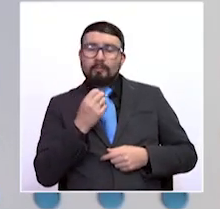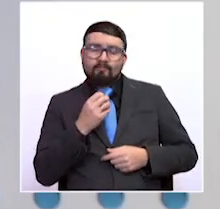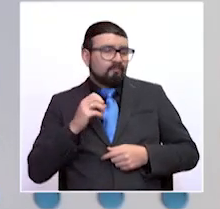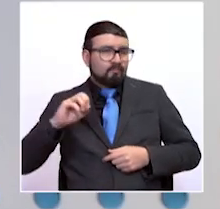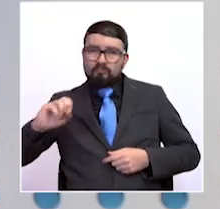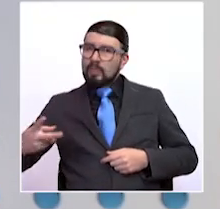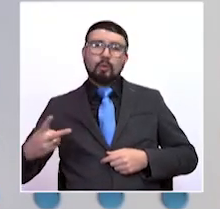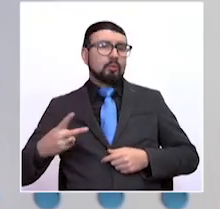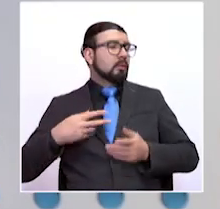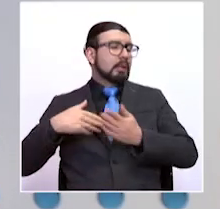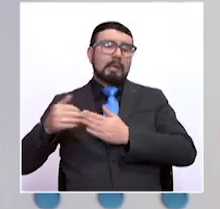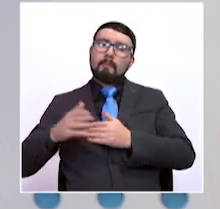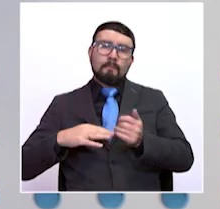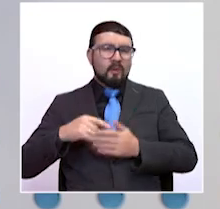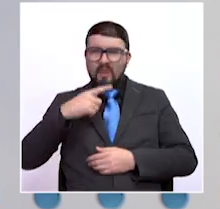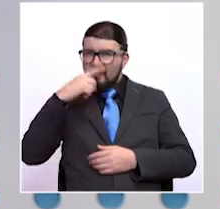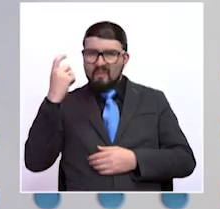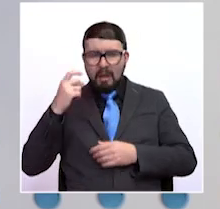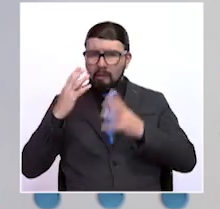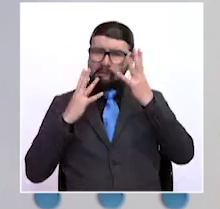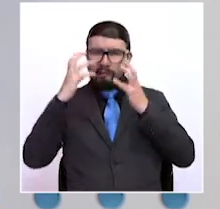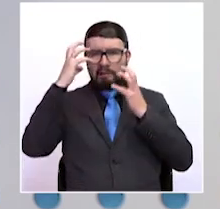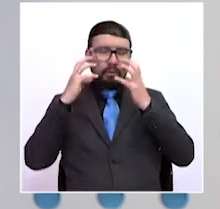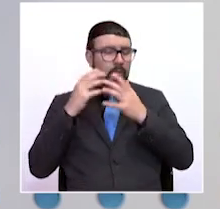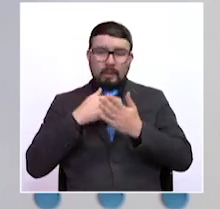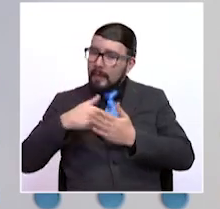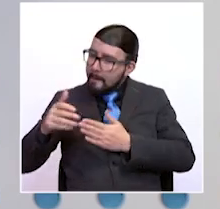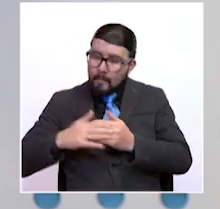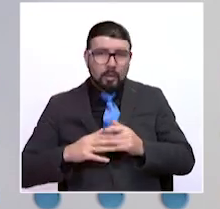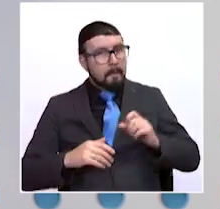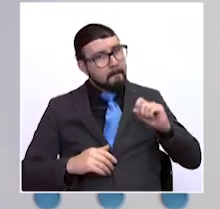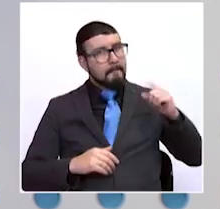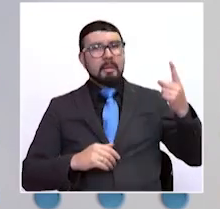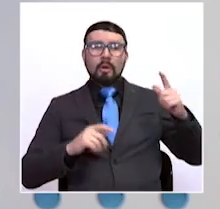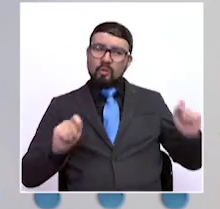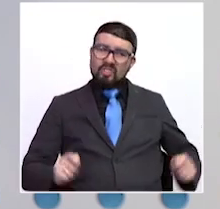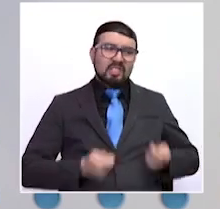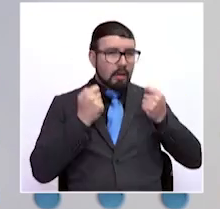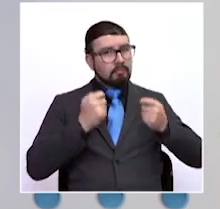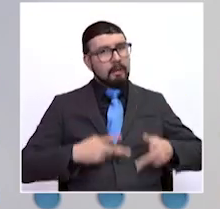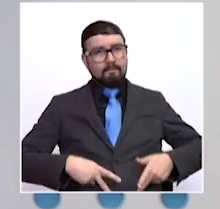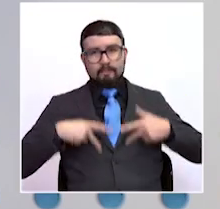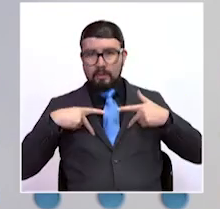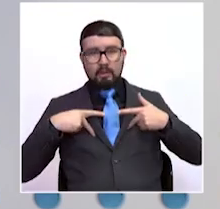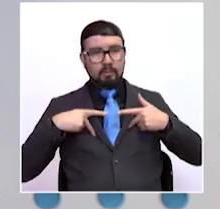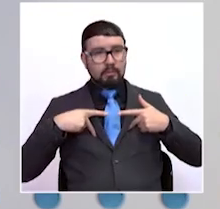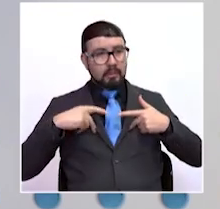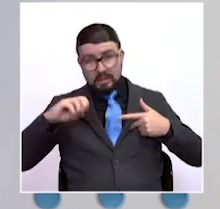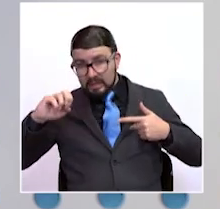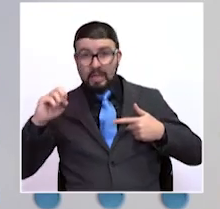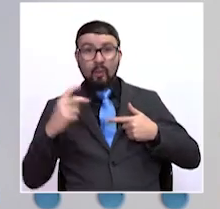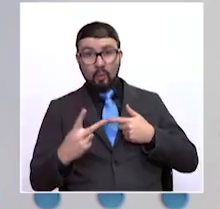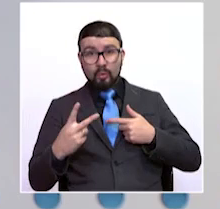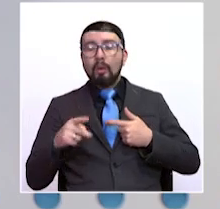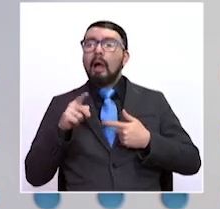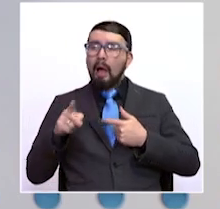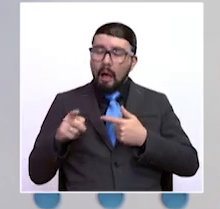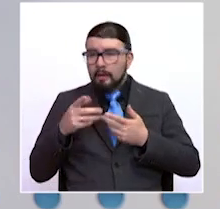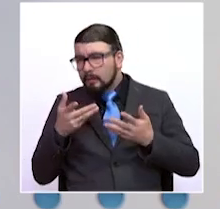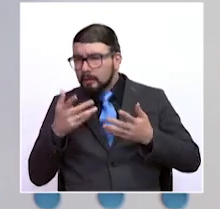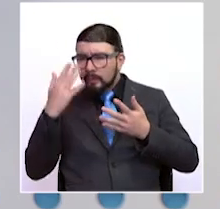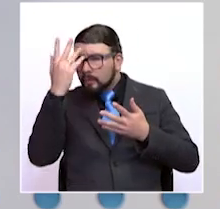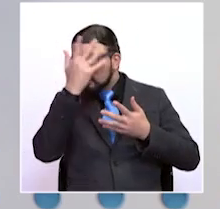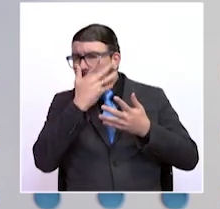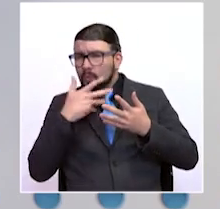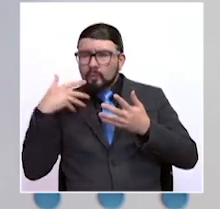segundo plano primeramente. Cuando nosotros ya logremos salvarle la vida al paciente, entonces nosotros vamos con la parte de la cicatriz, de